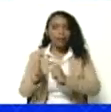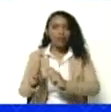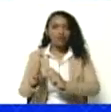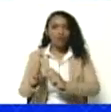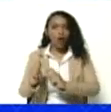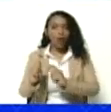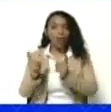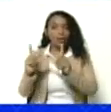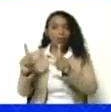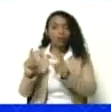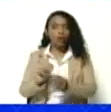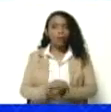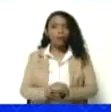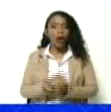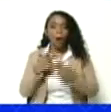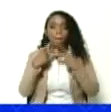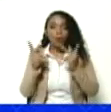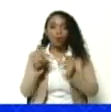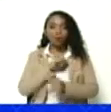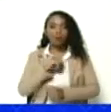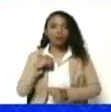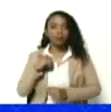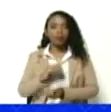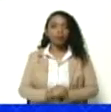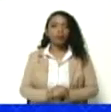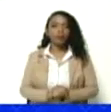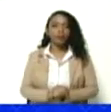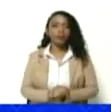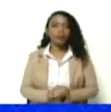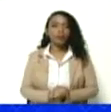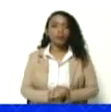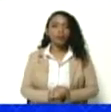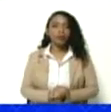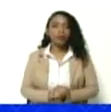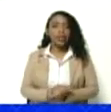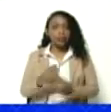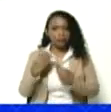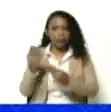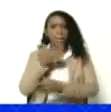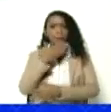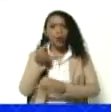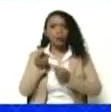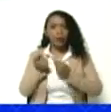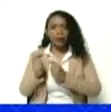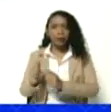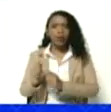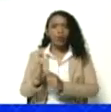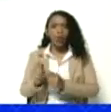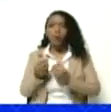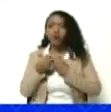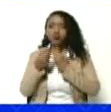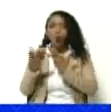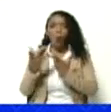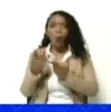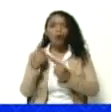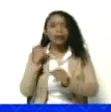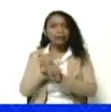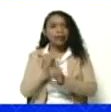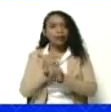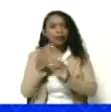las televisoras públicas y privadas, que le demos el mejor tratamiento en la difusión en redes